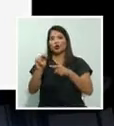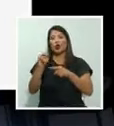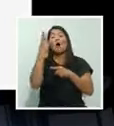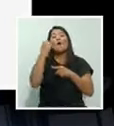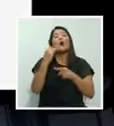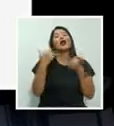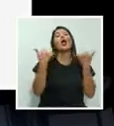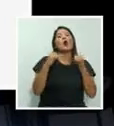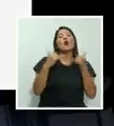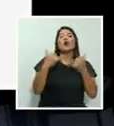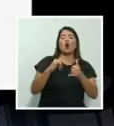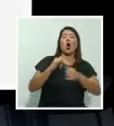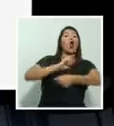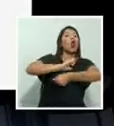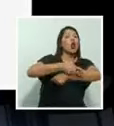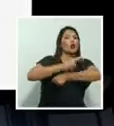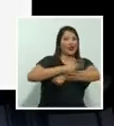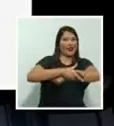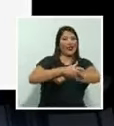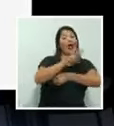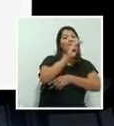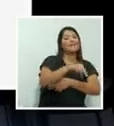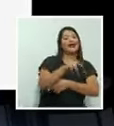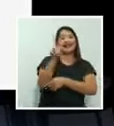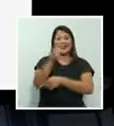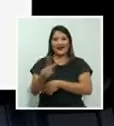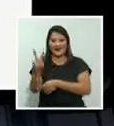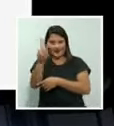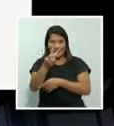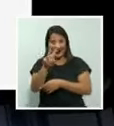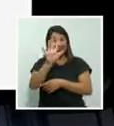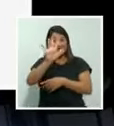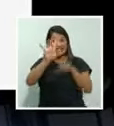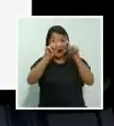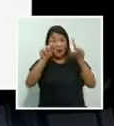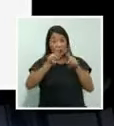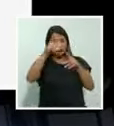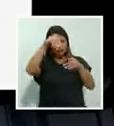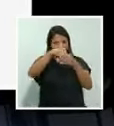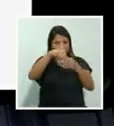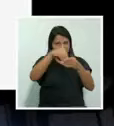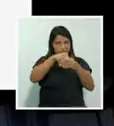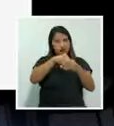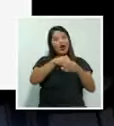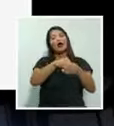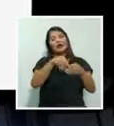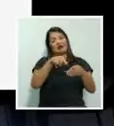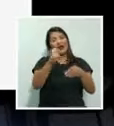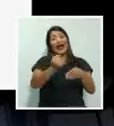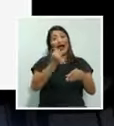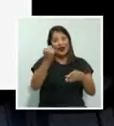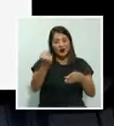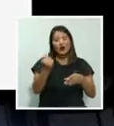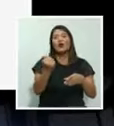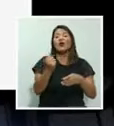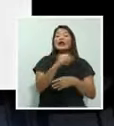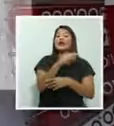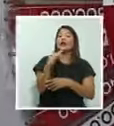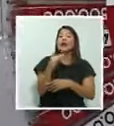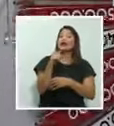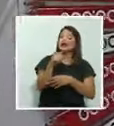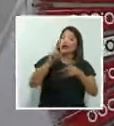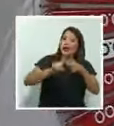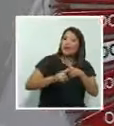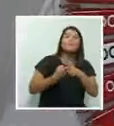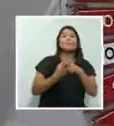Popular Chances, la que se juega los martes y los viernes, martes y viernes, usted juega Chances y usted